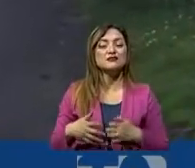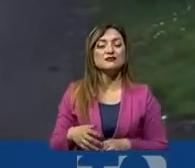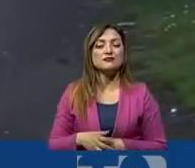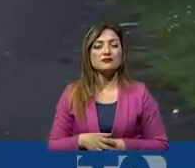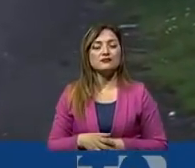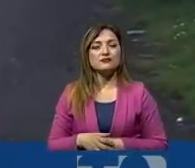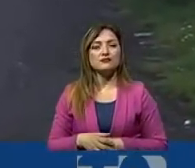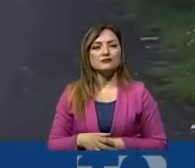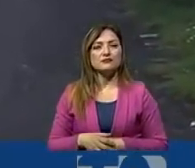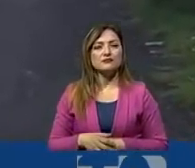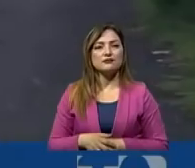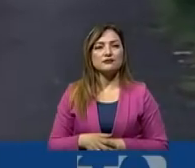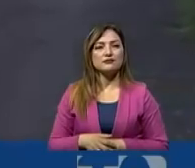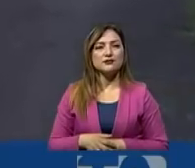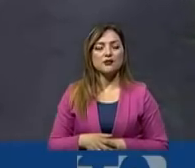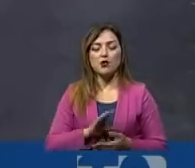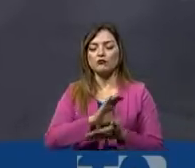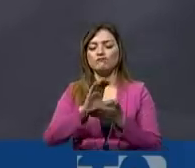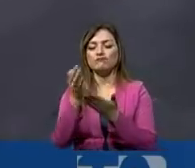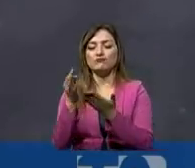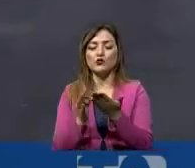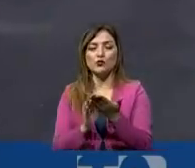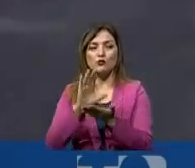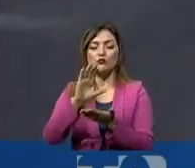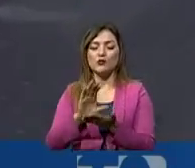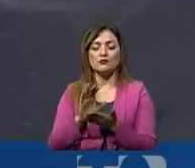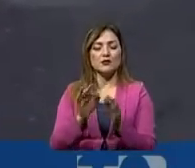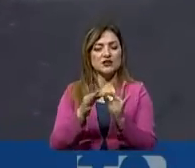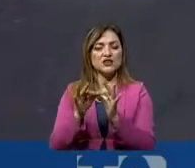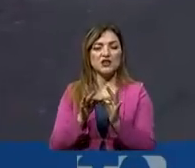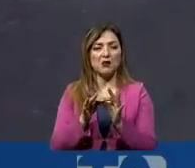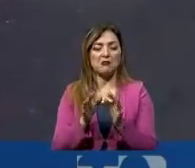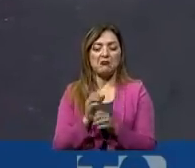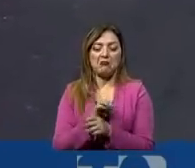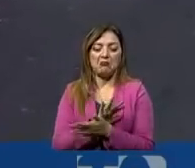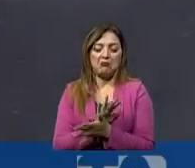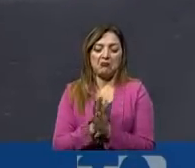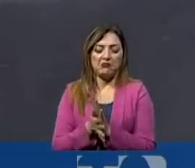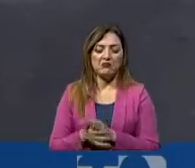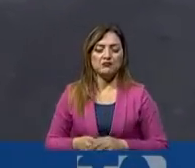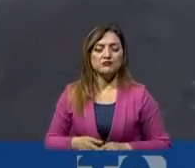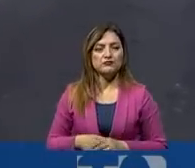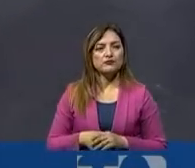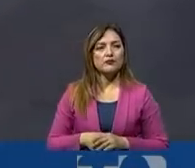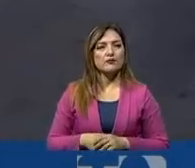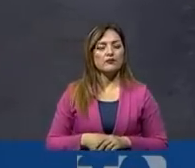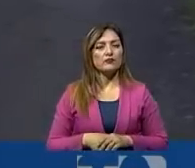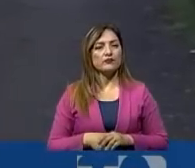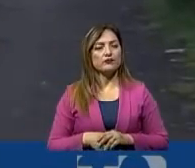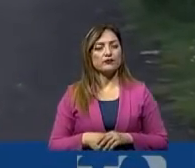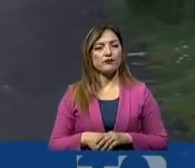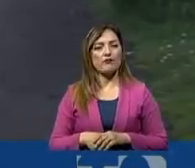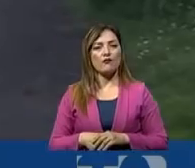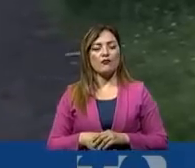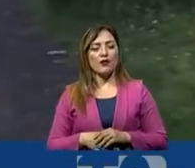hecho, ya se destinó un presupuesto para arreglar estas calles y no ha habido ninguna solución. Miren ustedes,